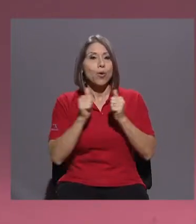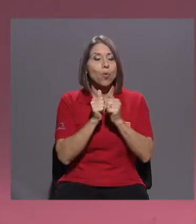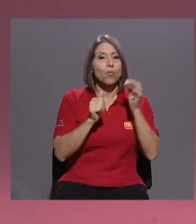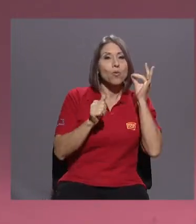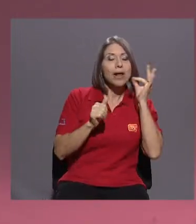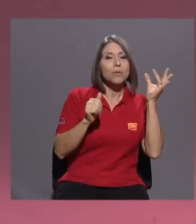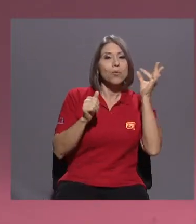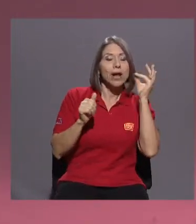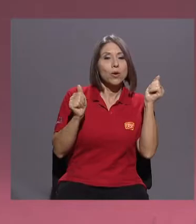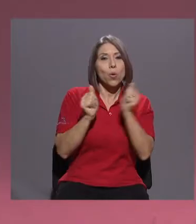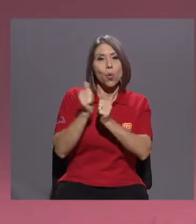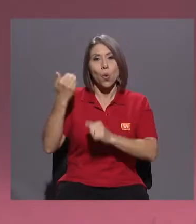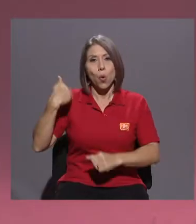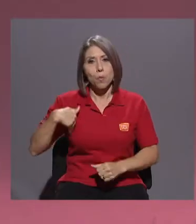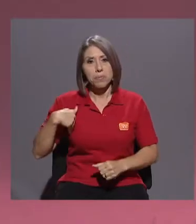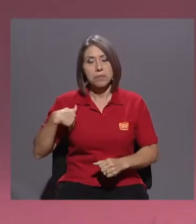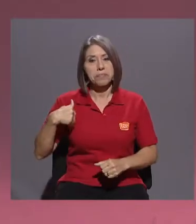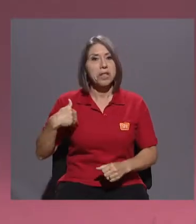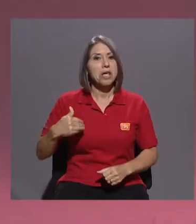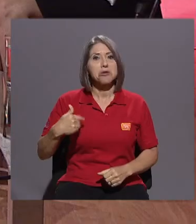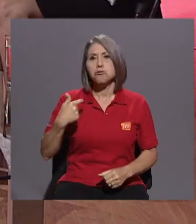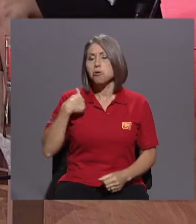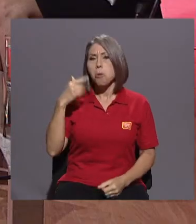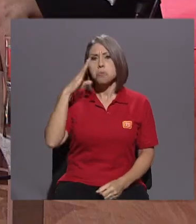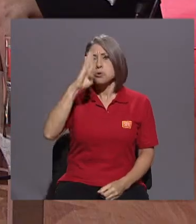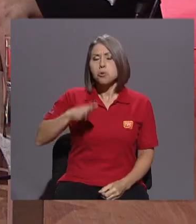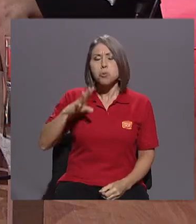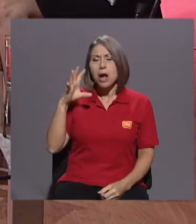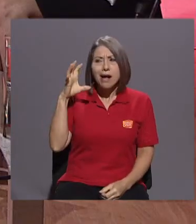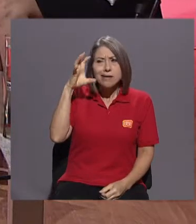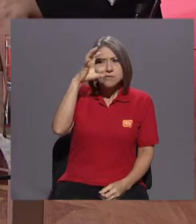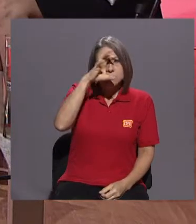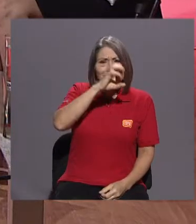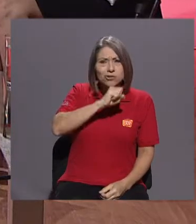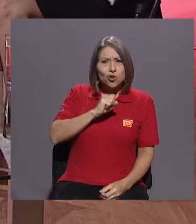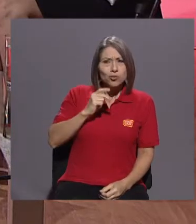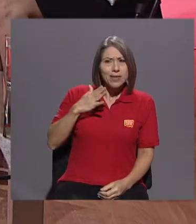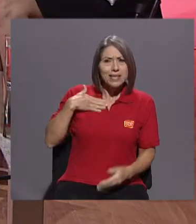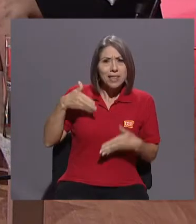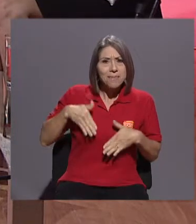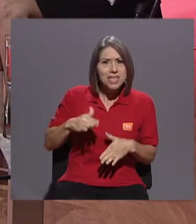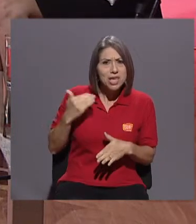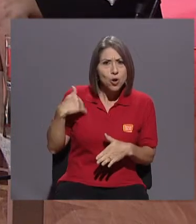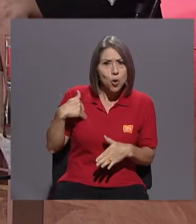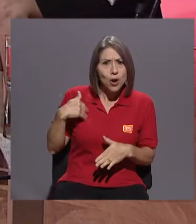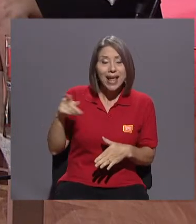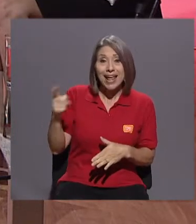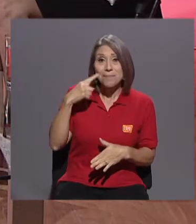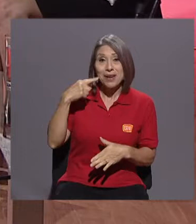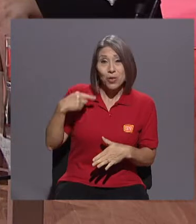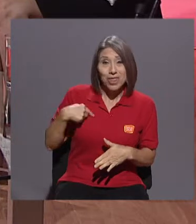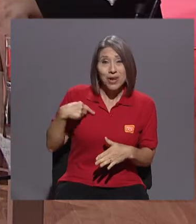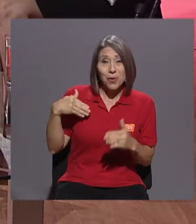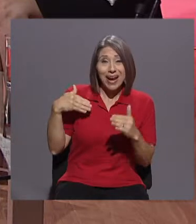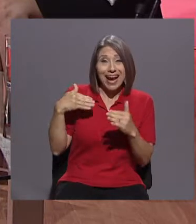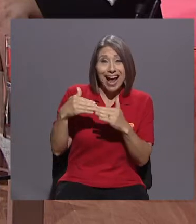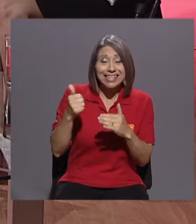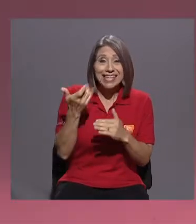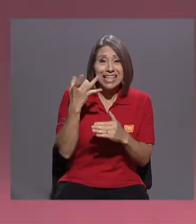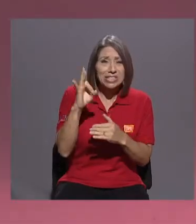Ya después Nunca Sospeché De mi hijo Nunca Me lo dijo Me Casi a los 18 19 años